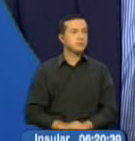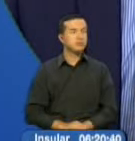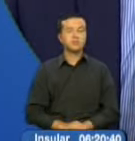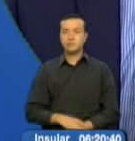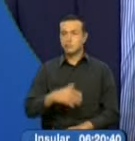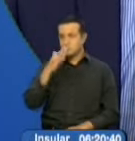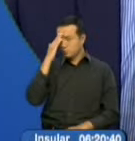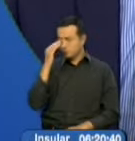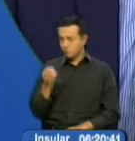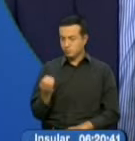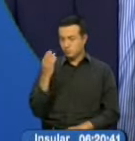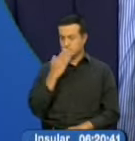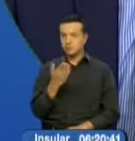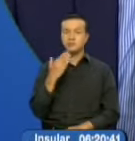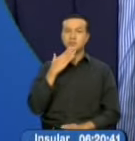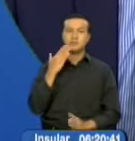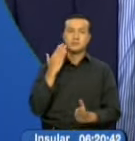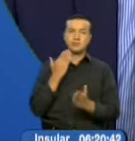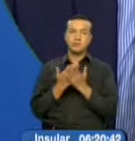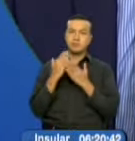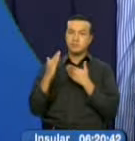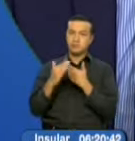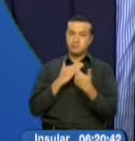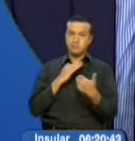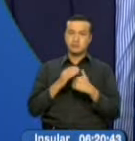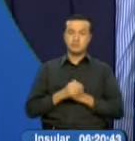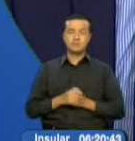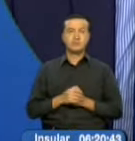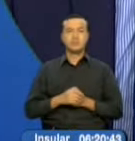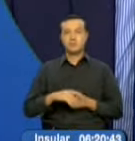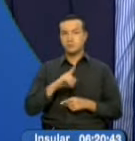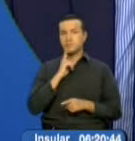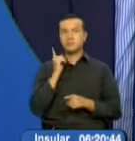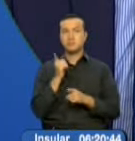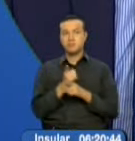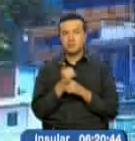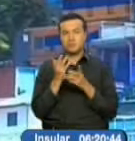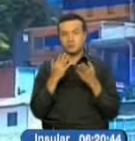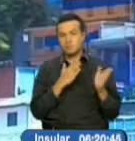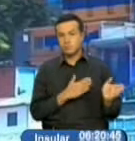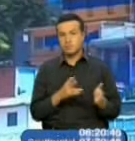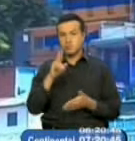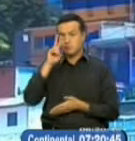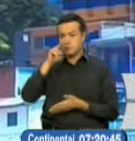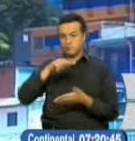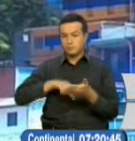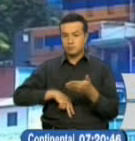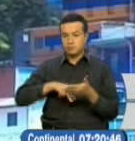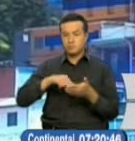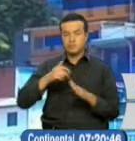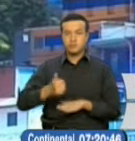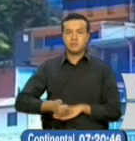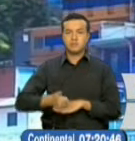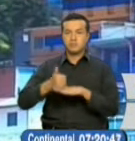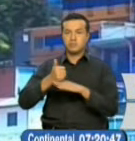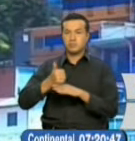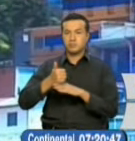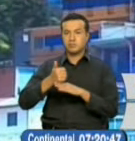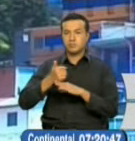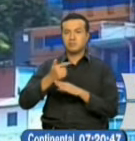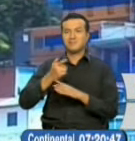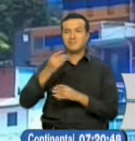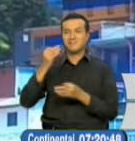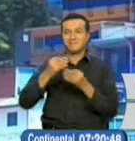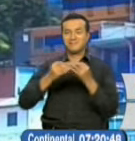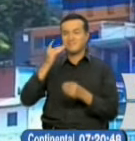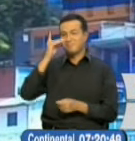Buenos días, Carlos. Muchas gracias por la invitación. Efectivamente, me tocó leer ya la respuesta del Tribunal Contencioso Electoral